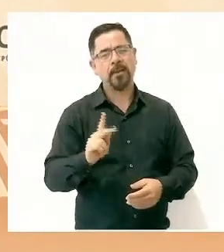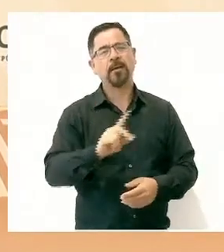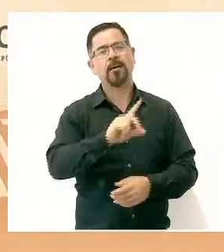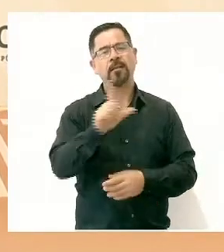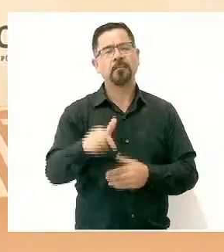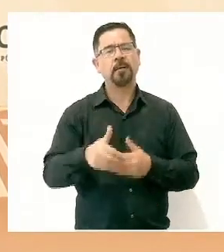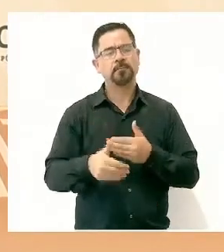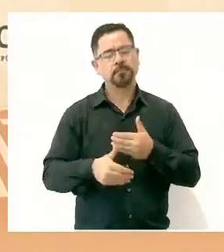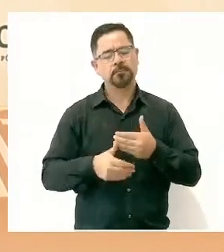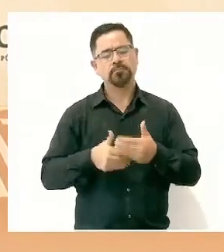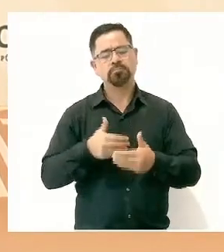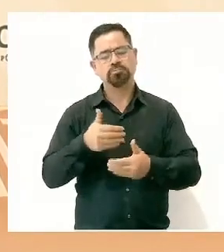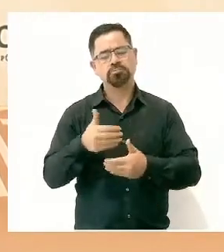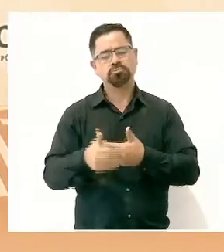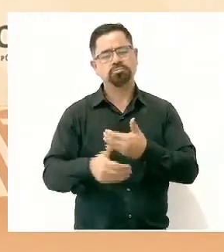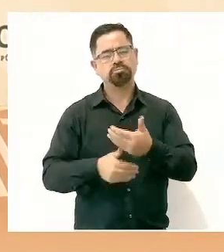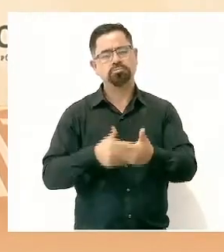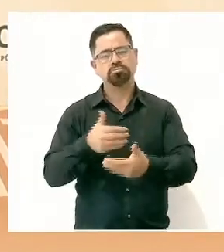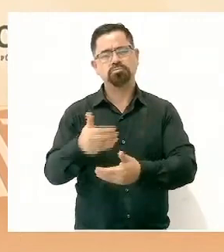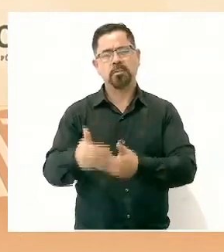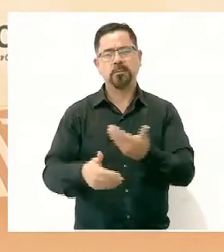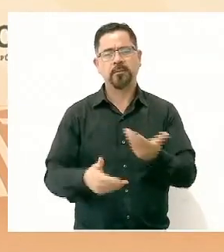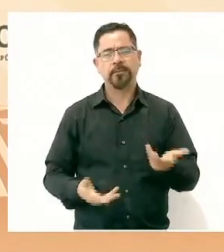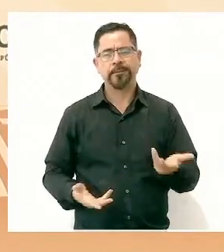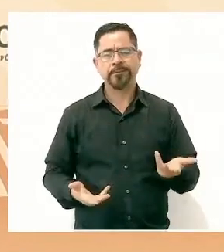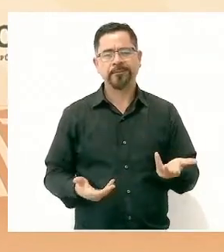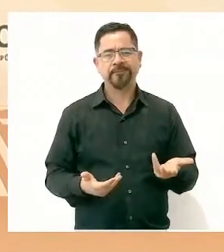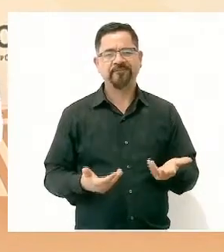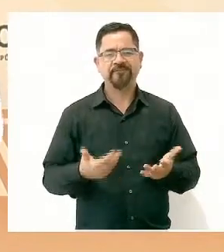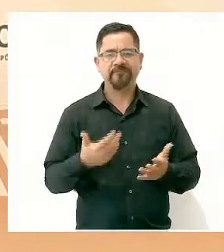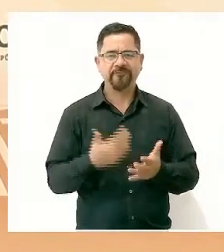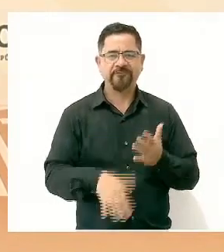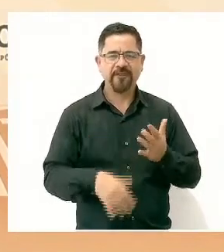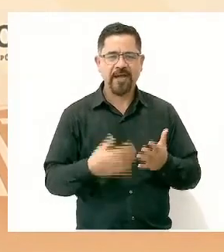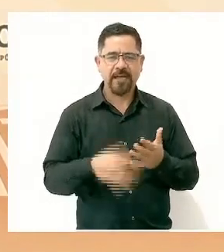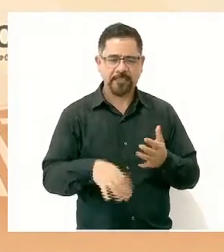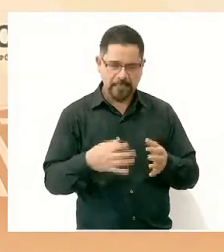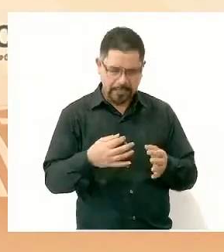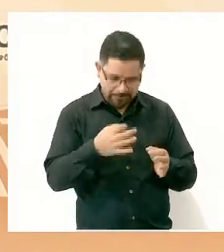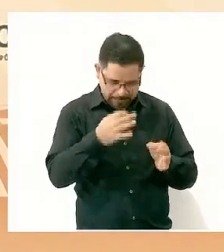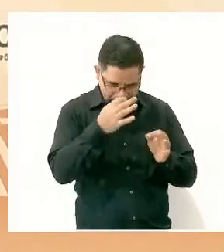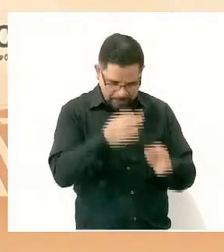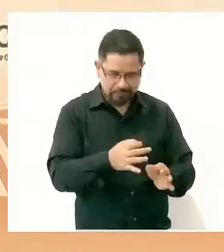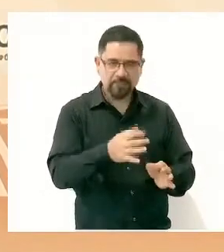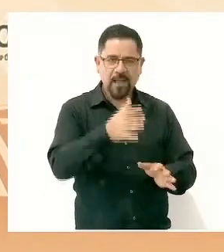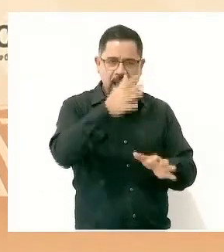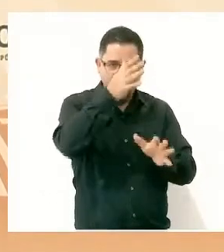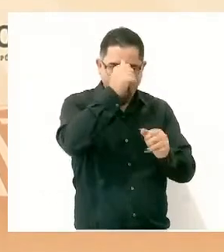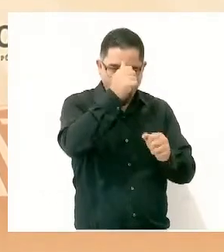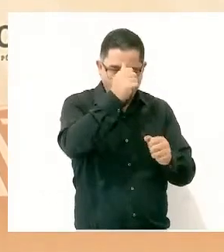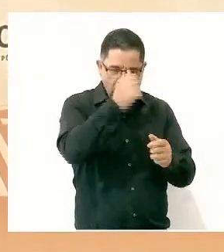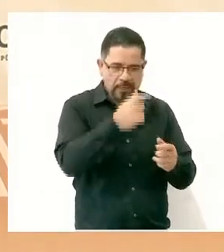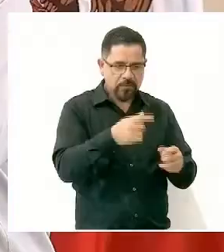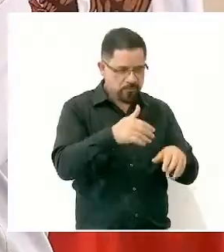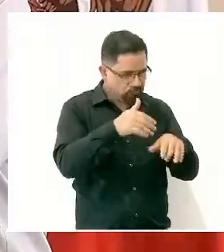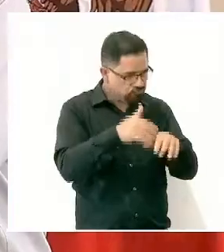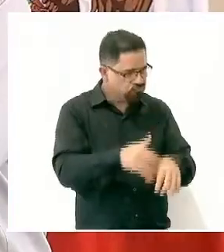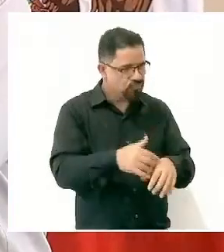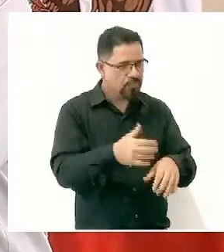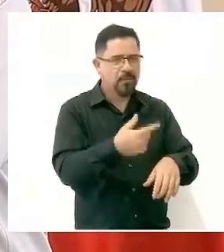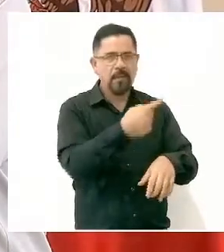tiempo no se hayan ejecutado a cabalidad sus acuerdos y